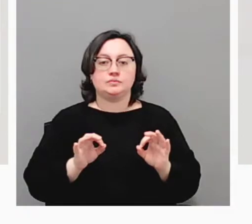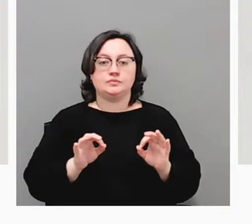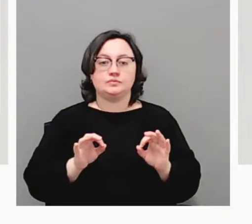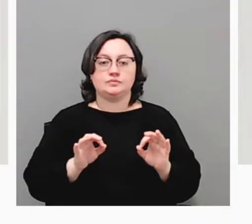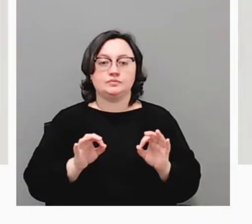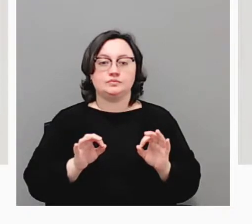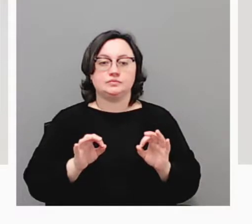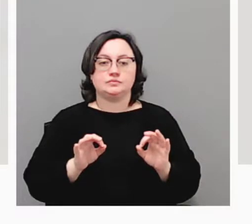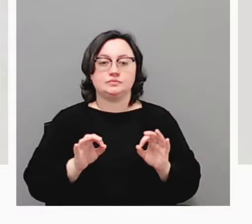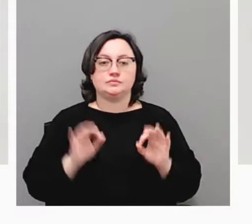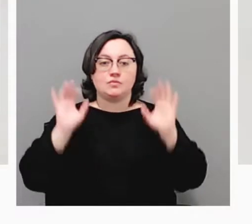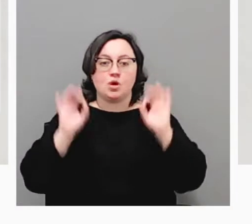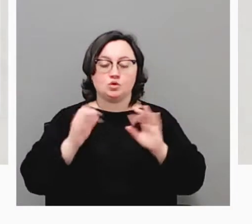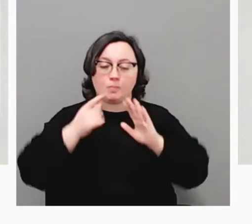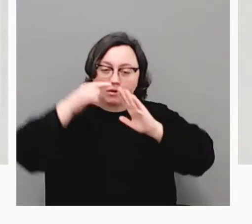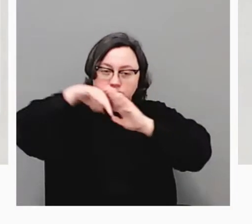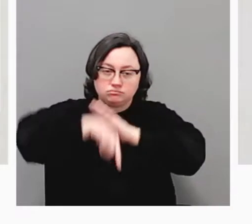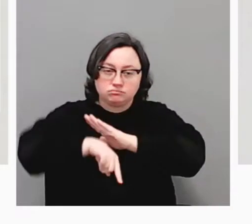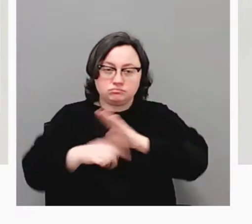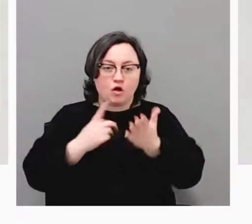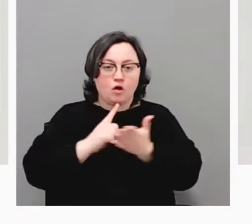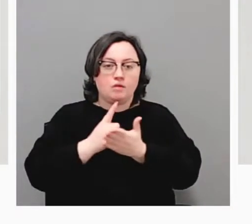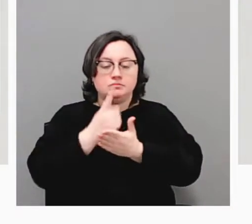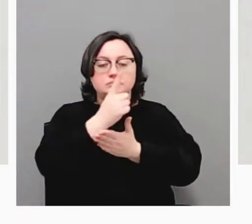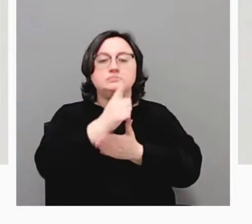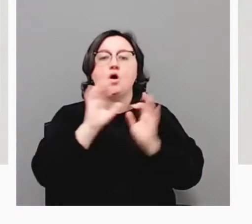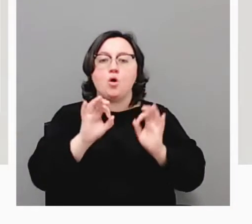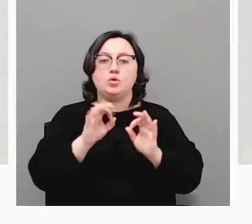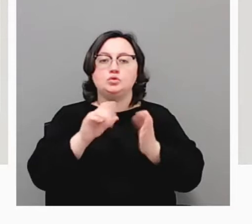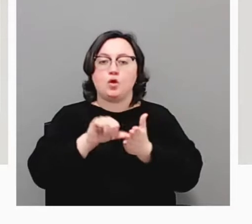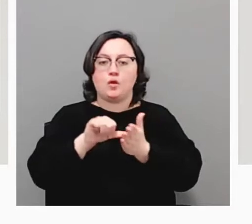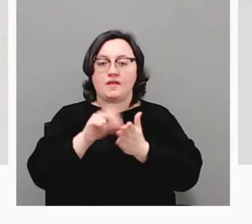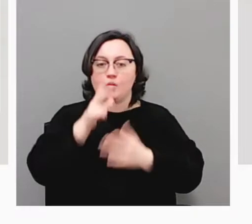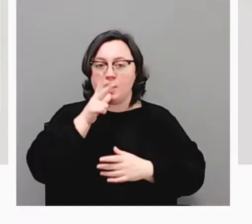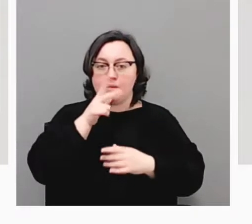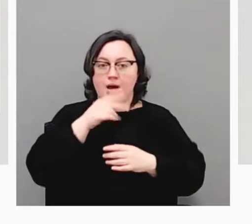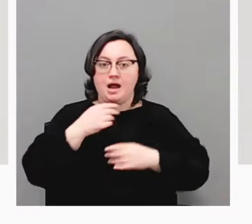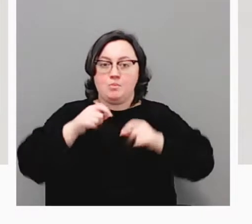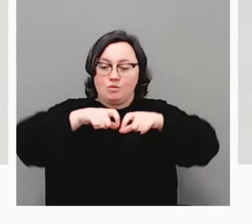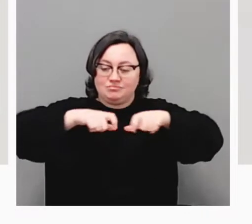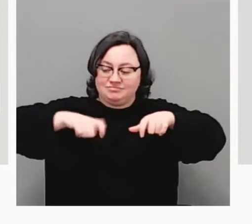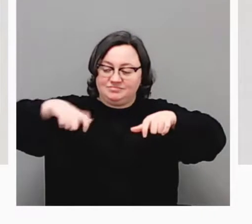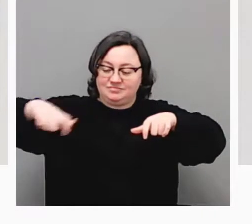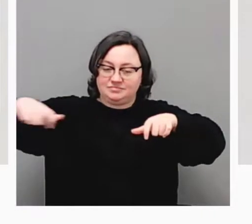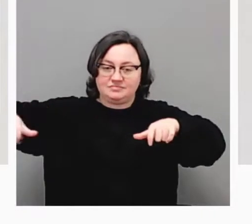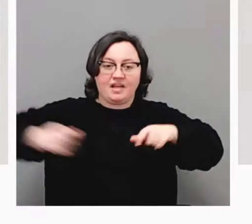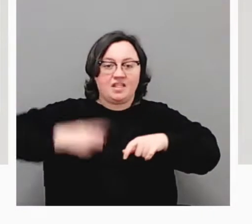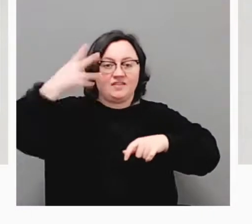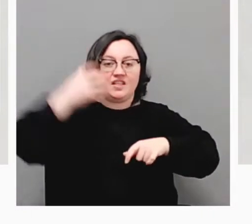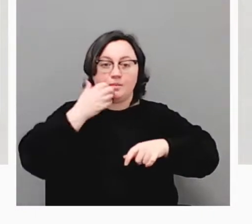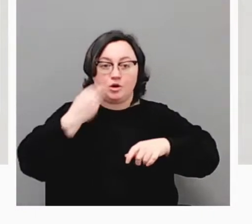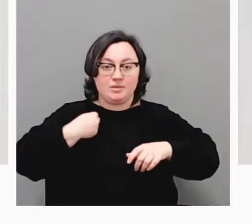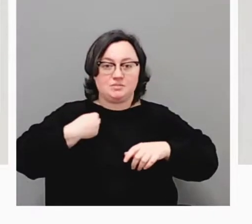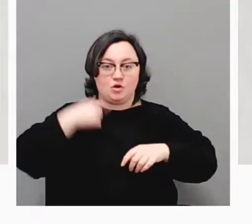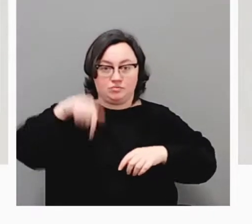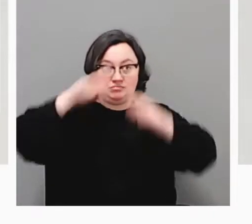pues de penetración de la ciudad en el espacio portuario en la medida que ha sido posible, o la restauración de edificios como es este mismo, ¿no? Estas